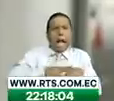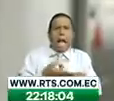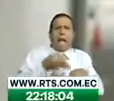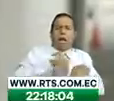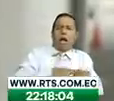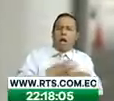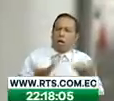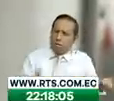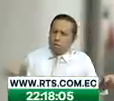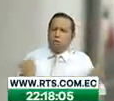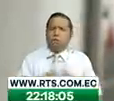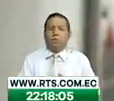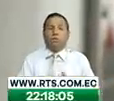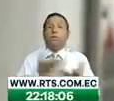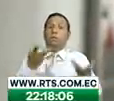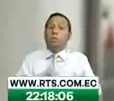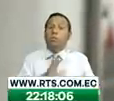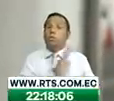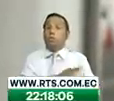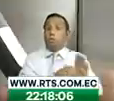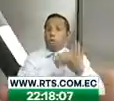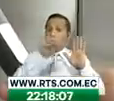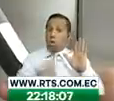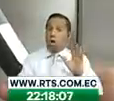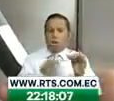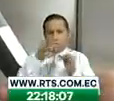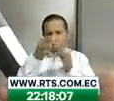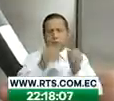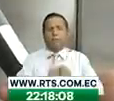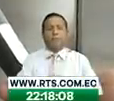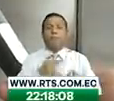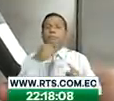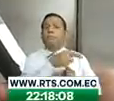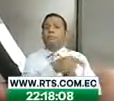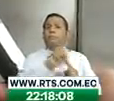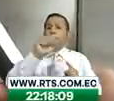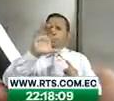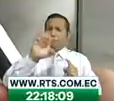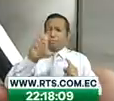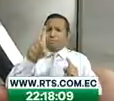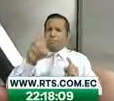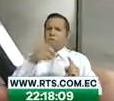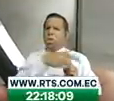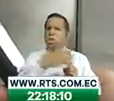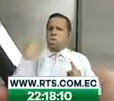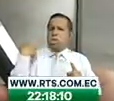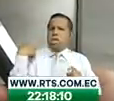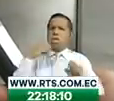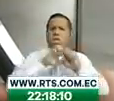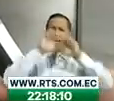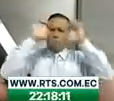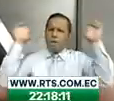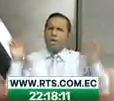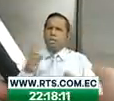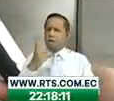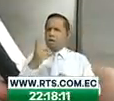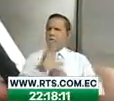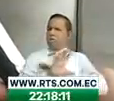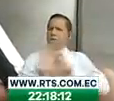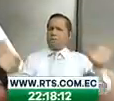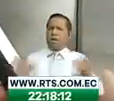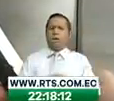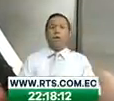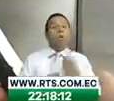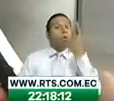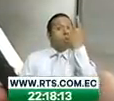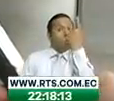de esto su representante legal también se refirió. Daniel Salcedo tiene cerca de 11 empresas, pero solo una, HDC